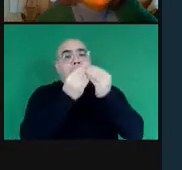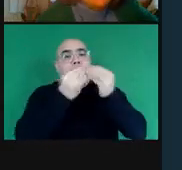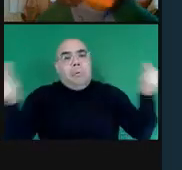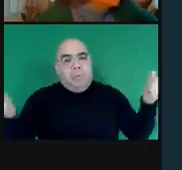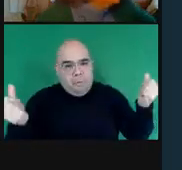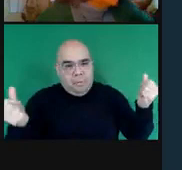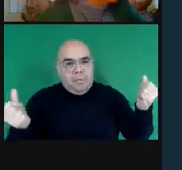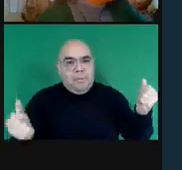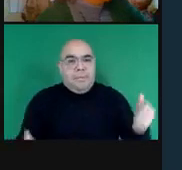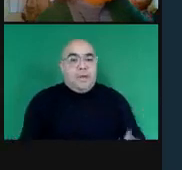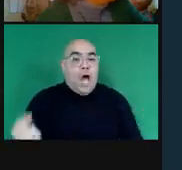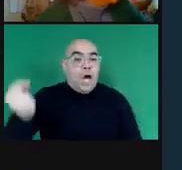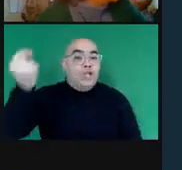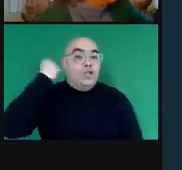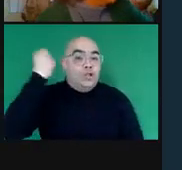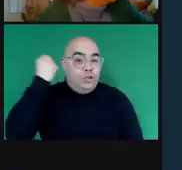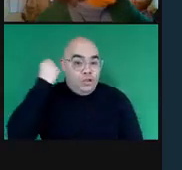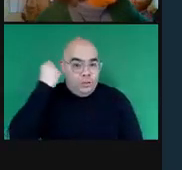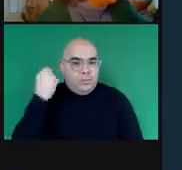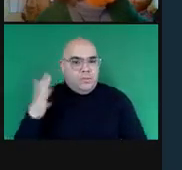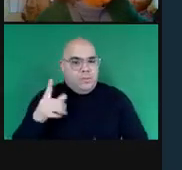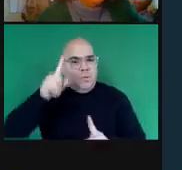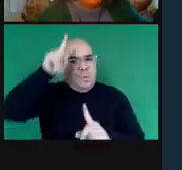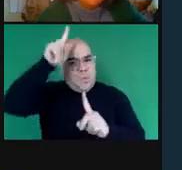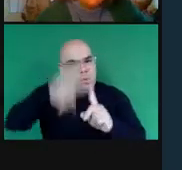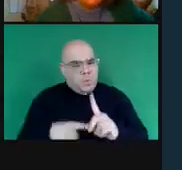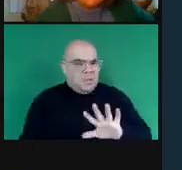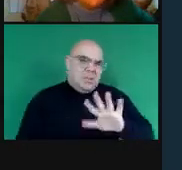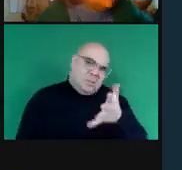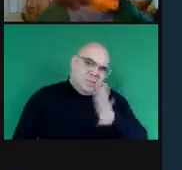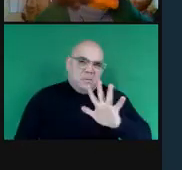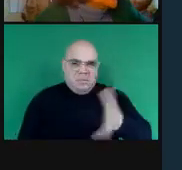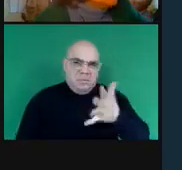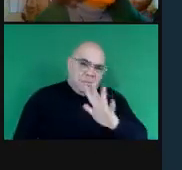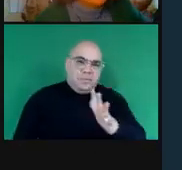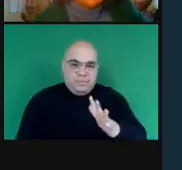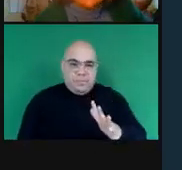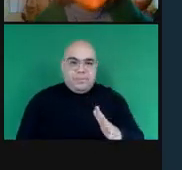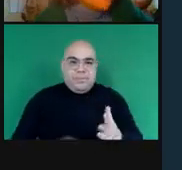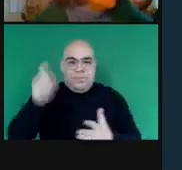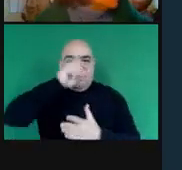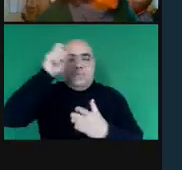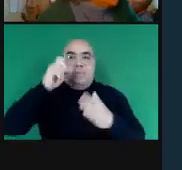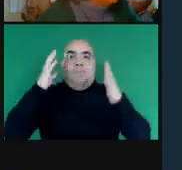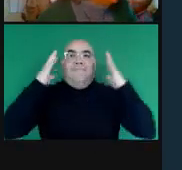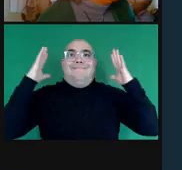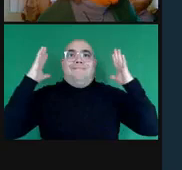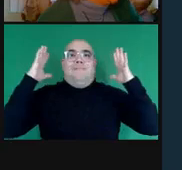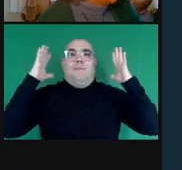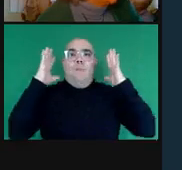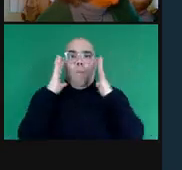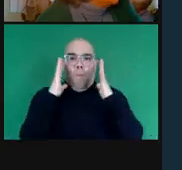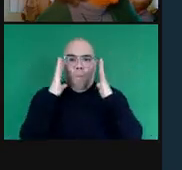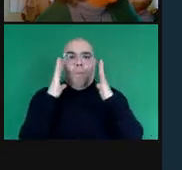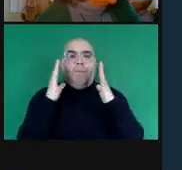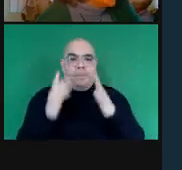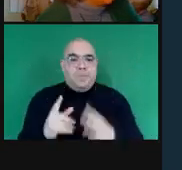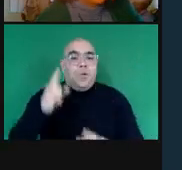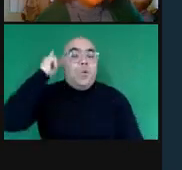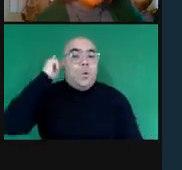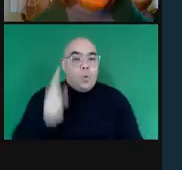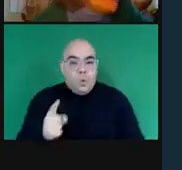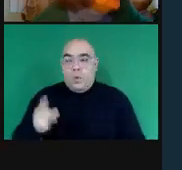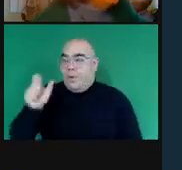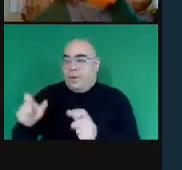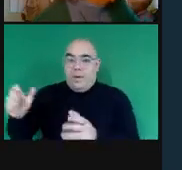hicieron hace poco, hace un mes aproximadamente, les quedó con la cara más flaquita. pero puesto que un grupo de